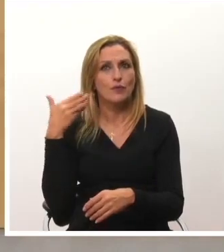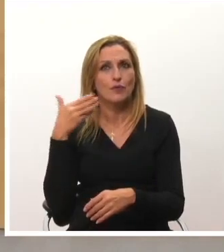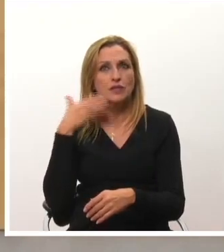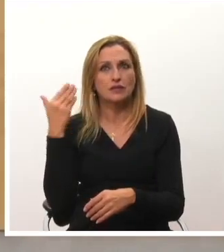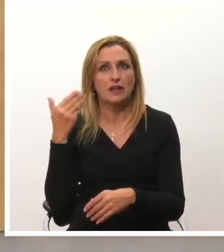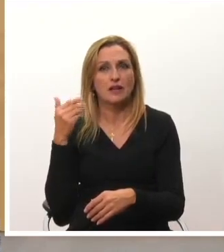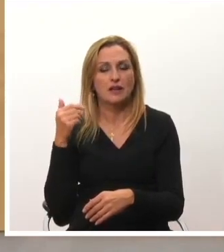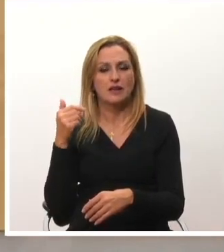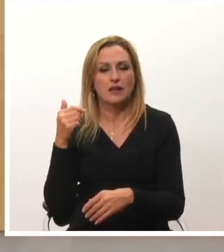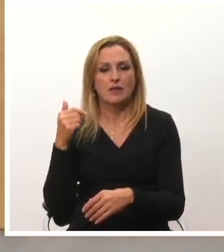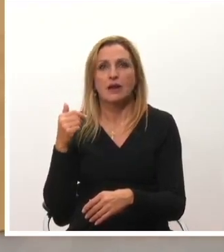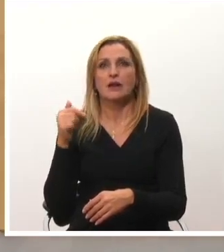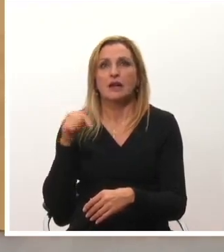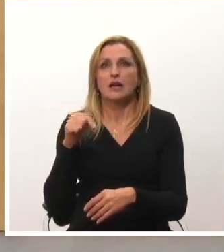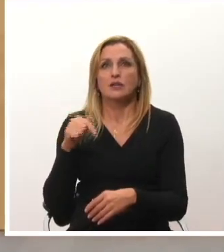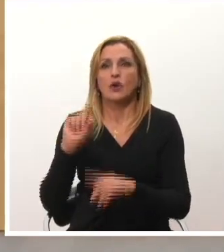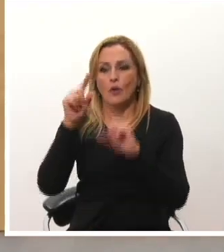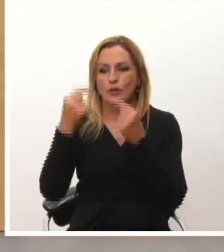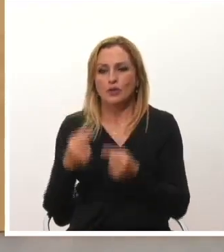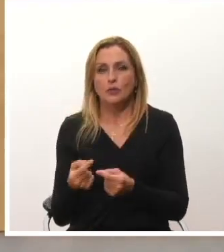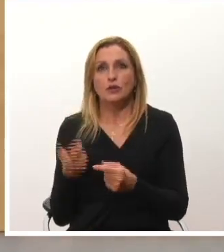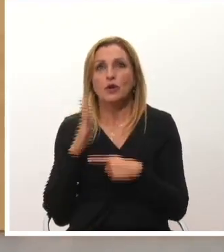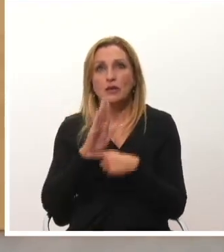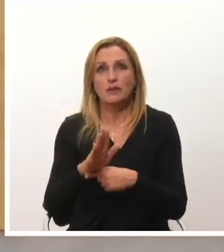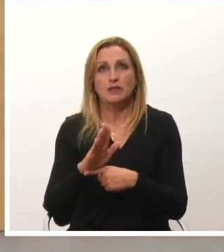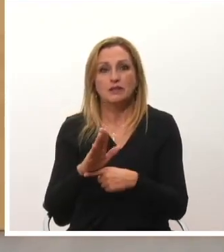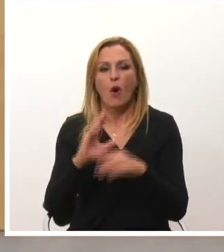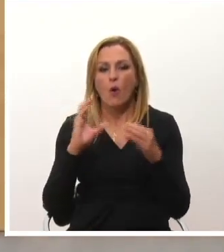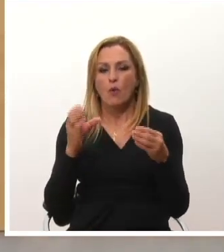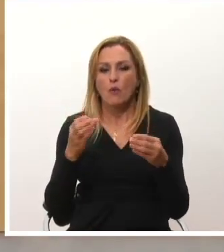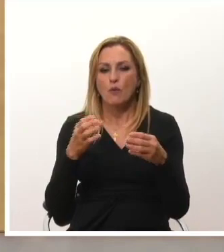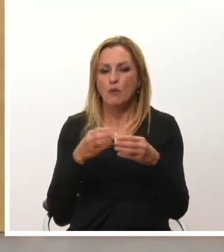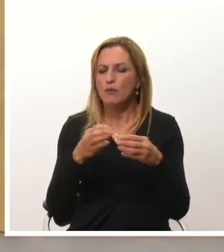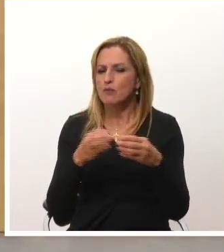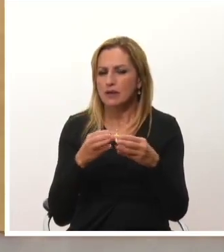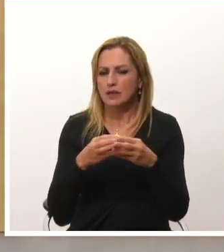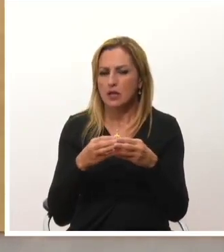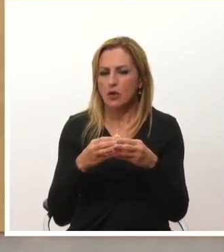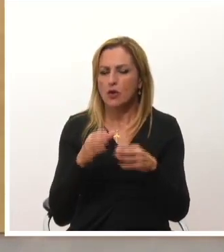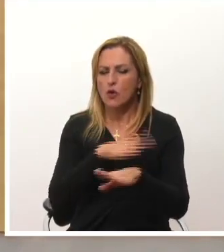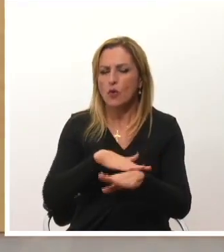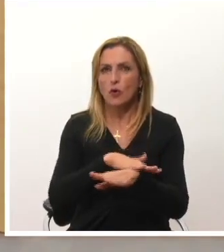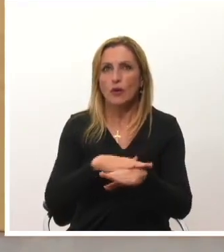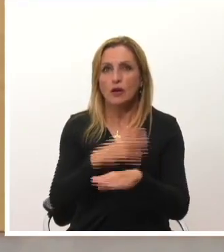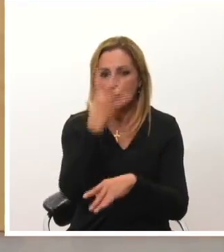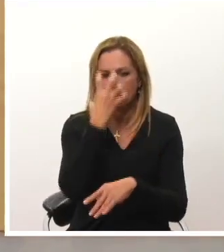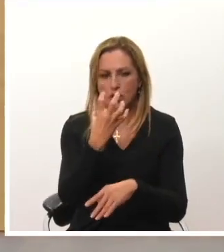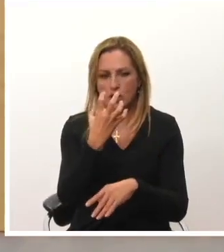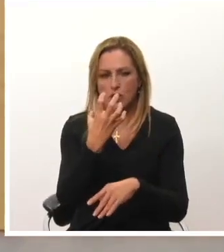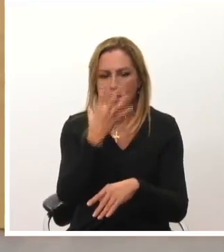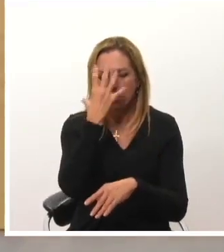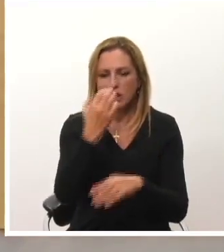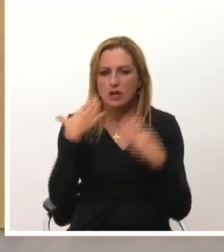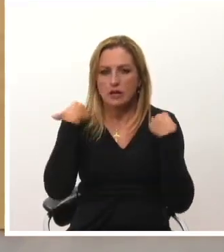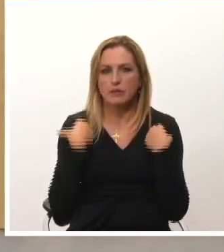complejos y fobias estos presupuestos son los que presenta un partido y un gobierno serio para dar una solución seria y responsable